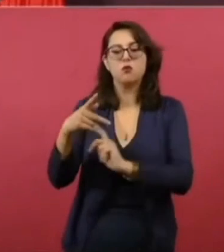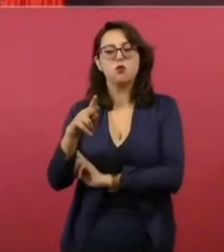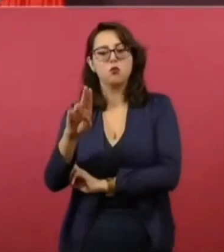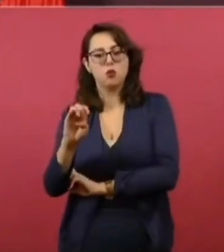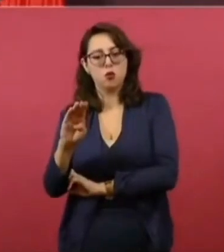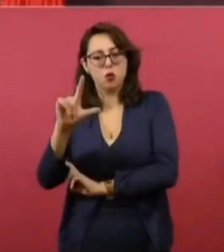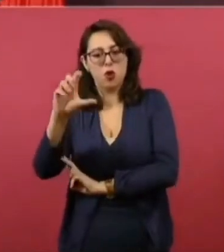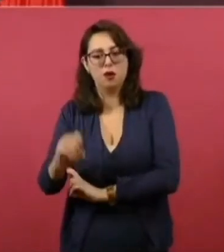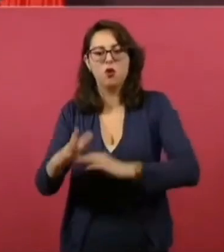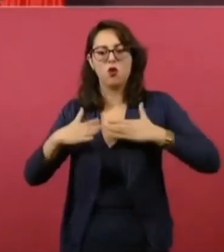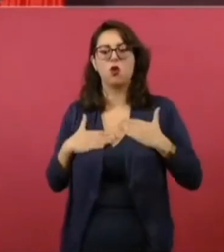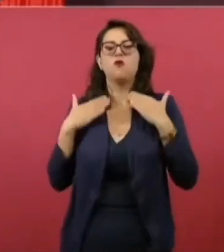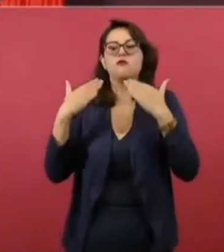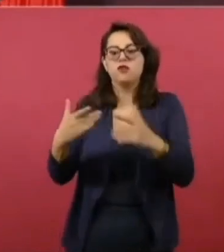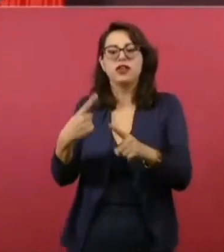¿En quién confiar?